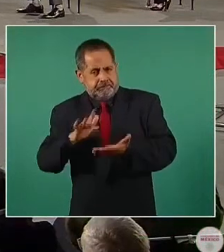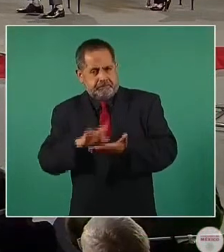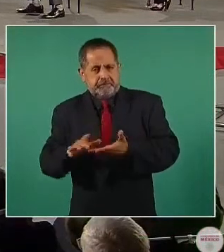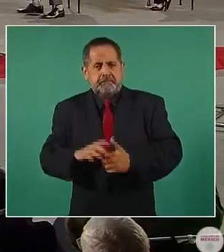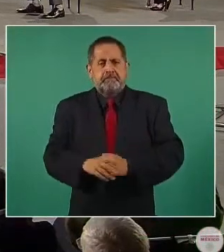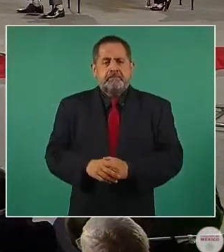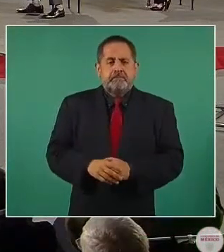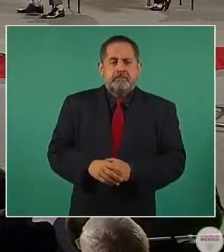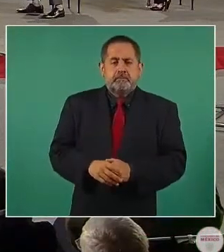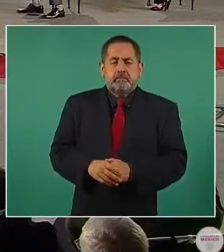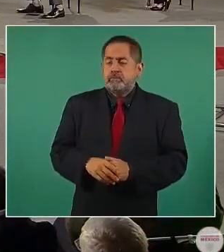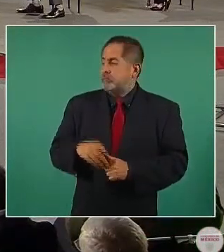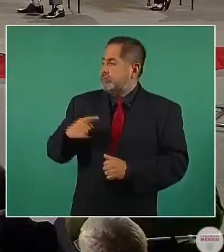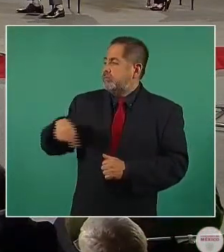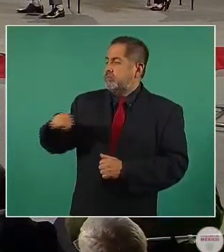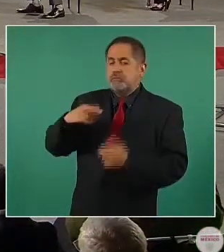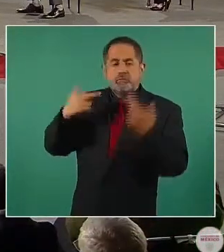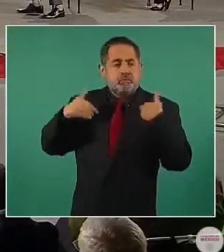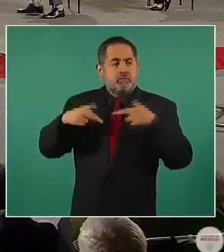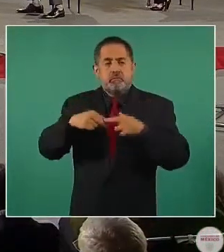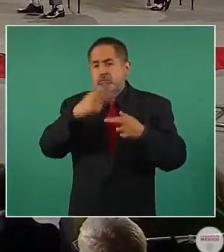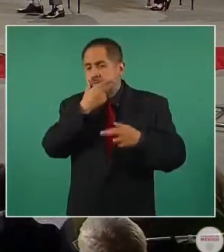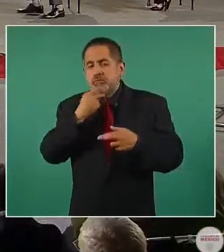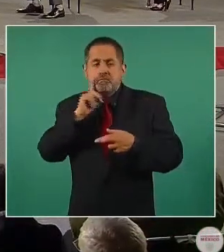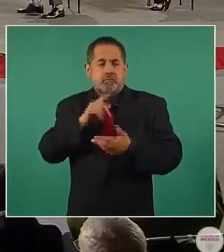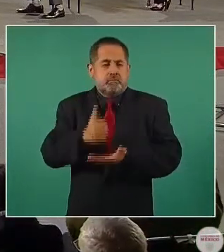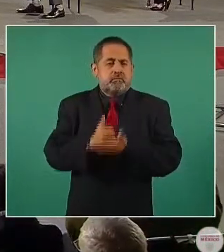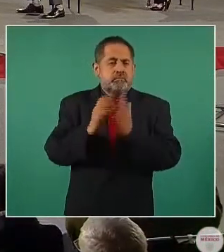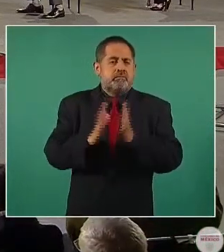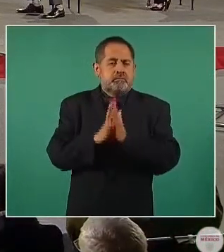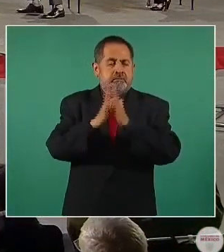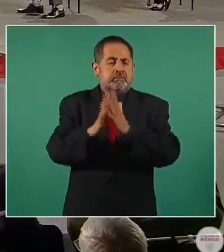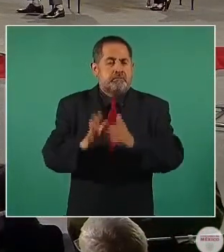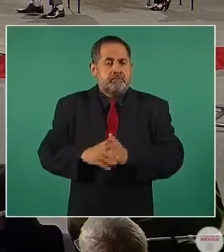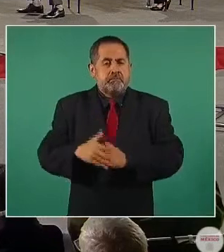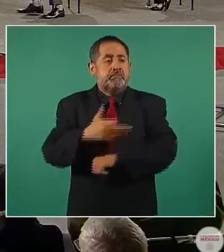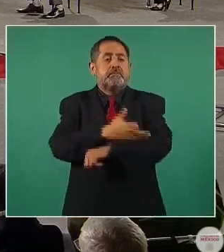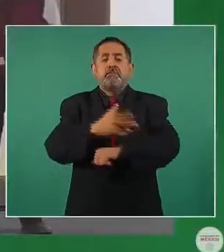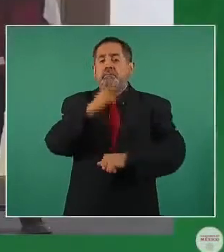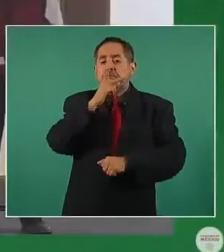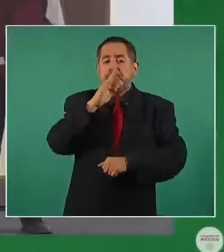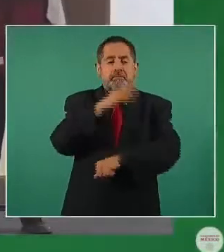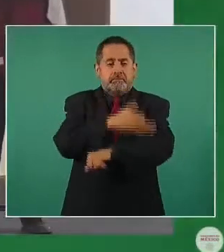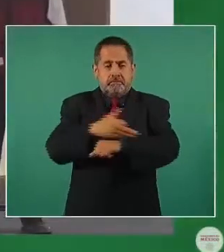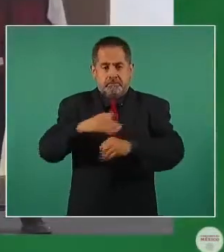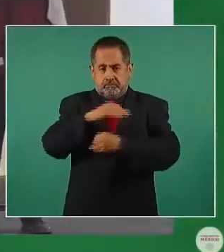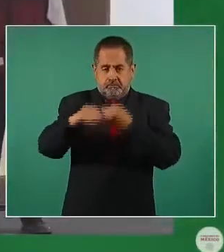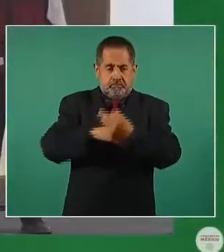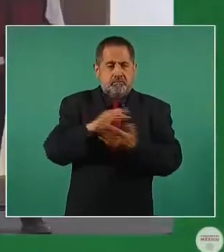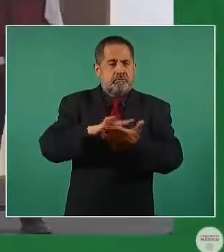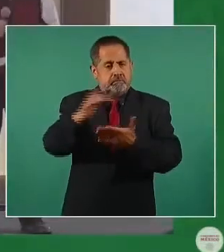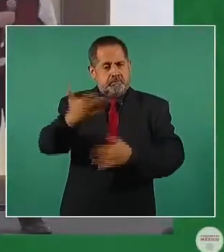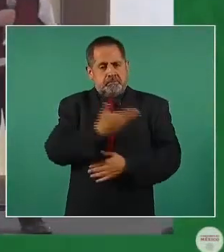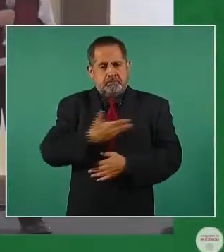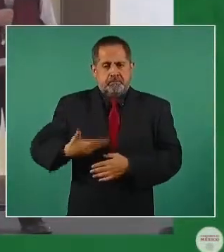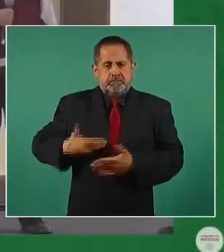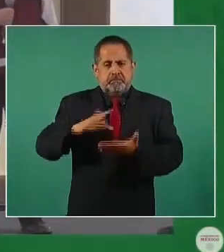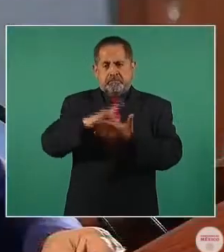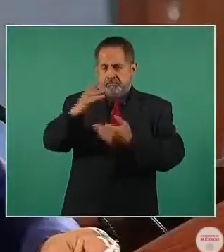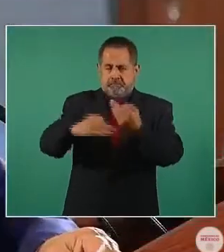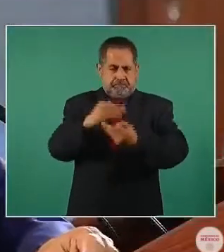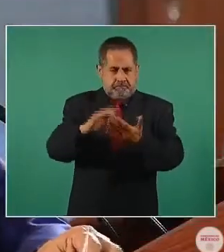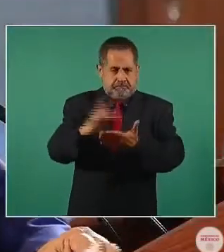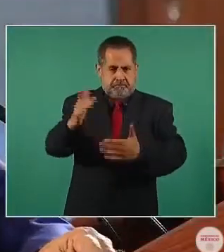Y a los maestros y maestras por toda su colaboración. Familias, padres y madres de familia. Gracias, presidente. Gracias a